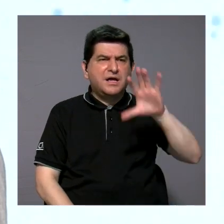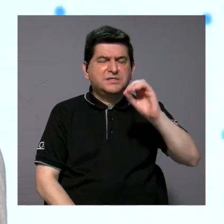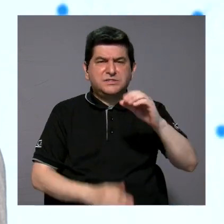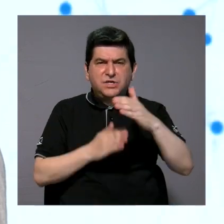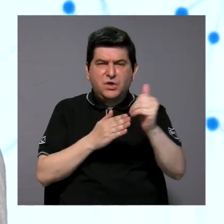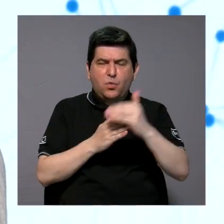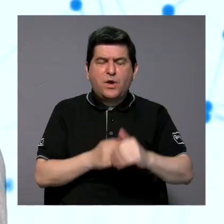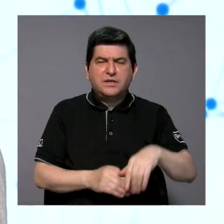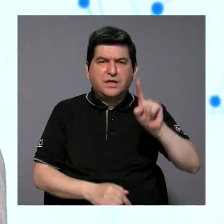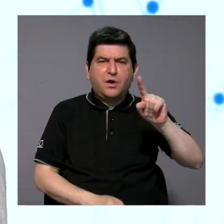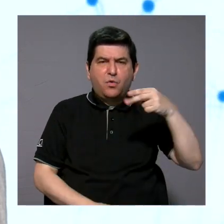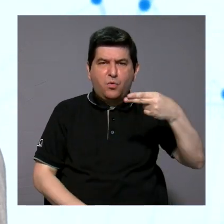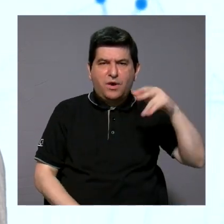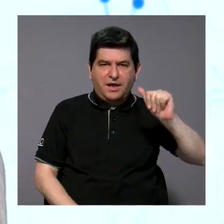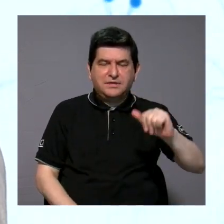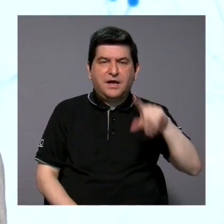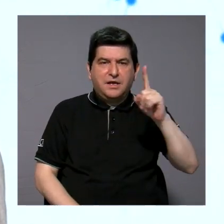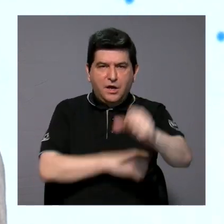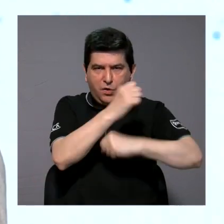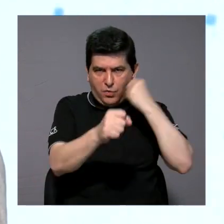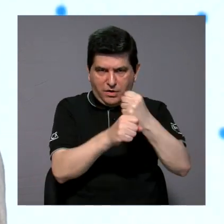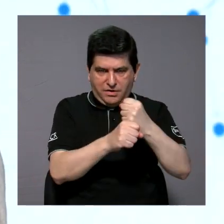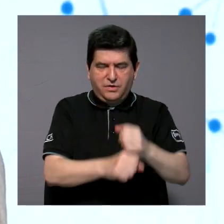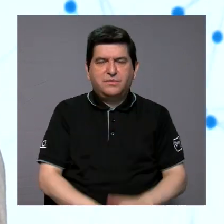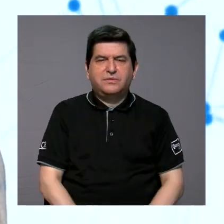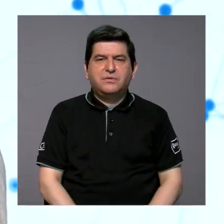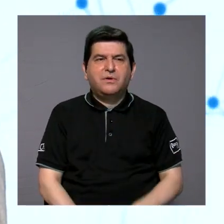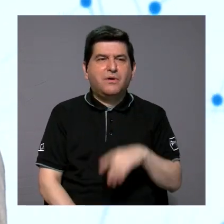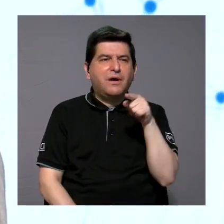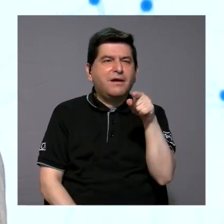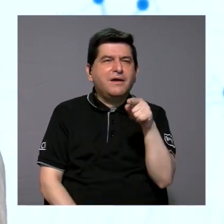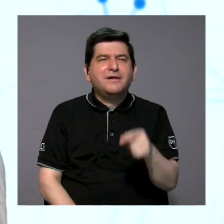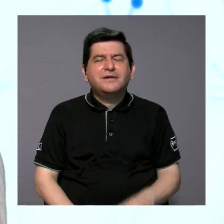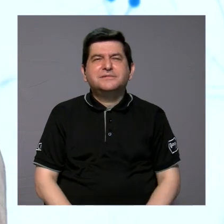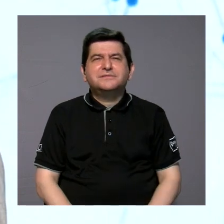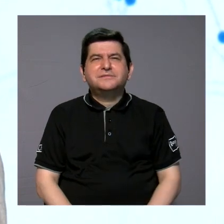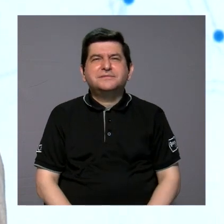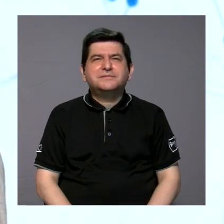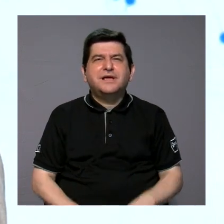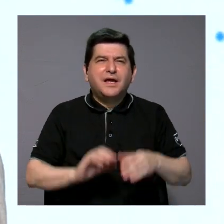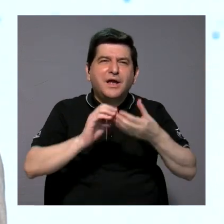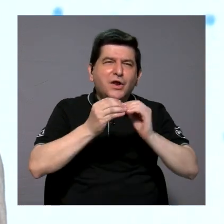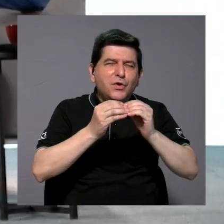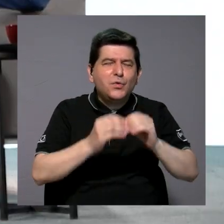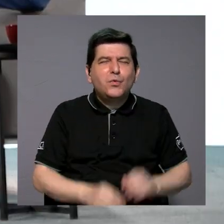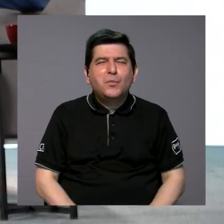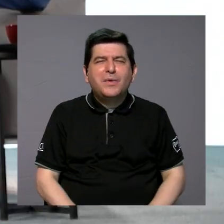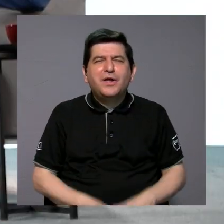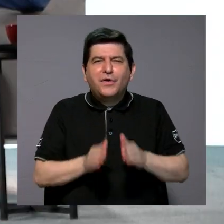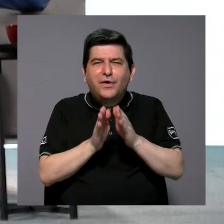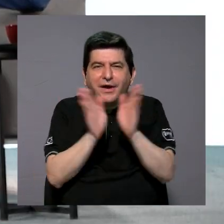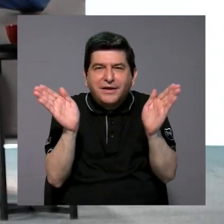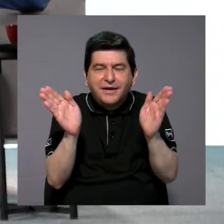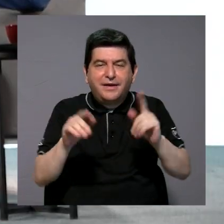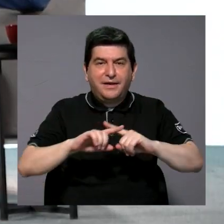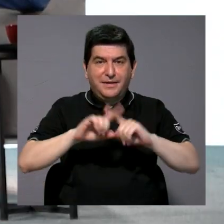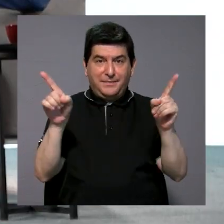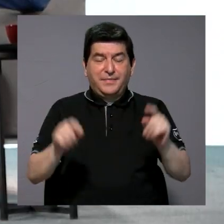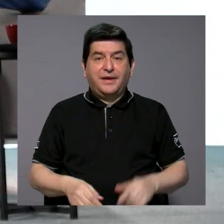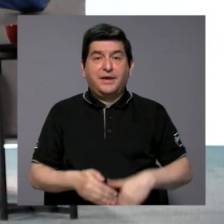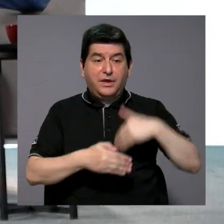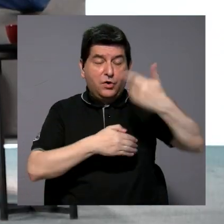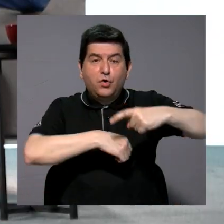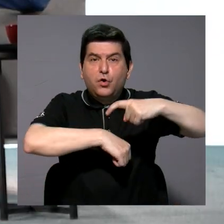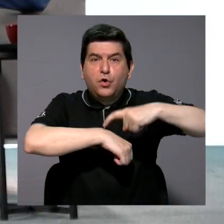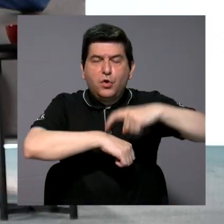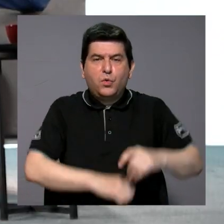$50 por hectárea por año. Ese fue como un promedio de promedios. Pero con el tiempo